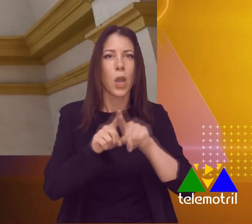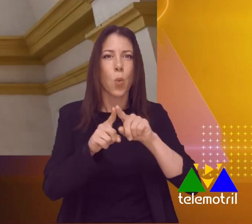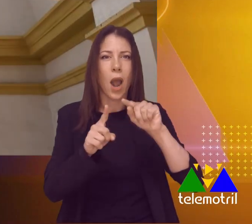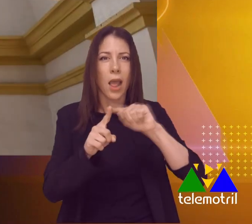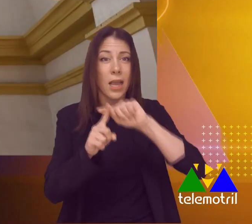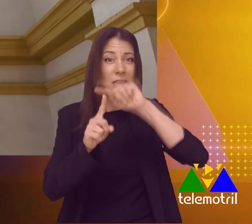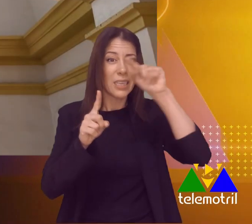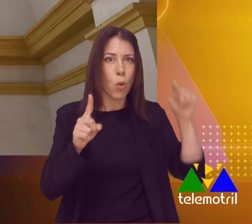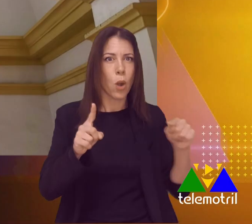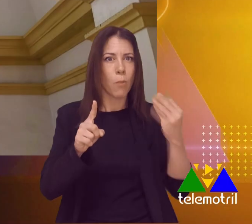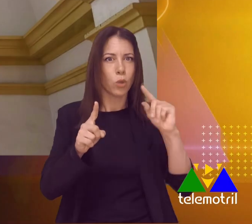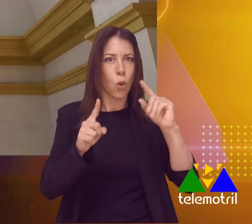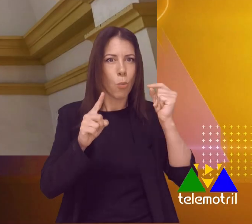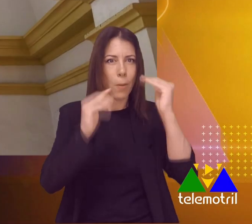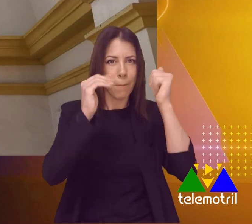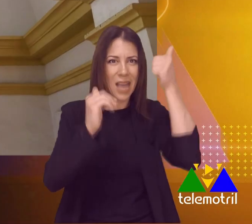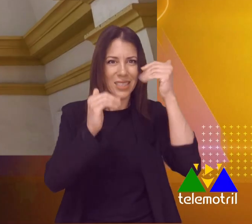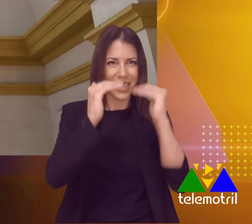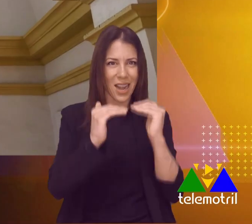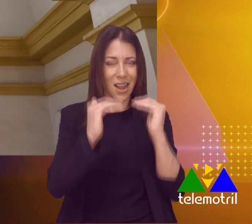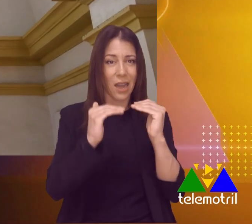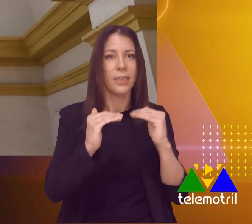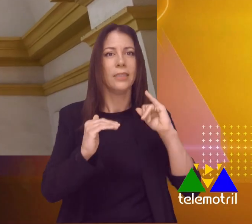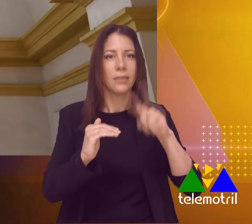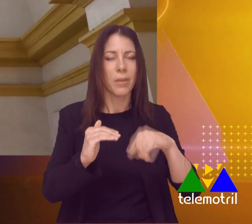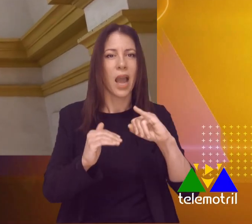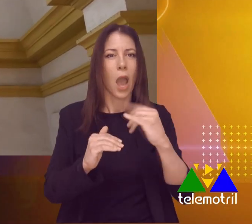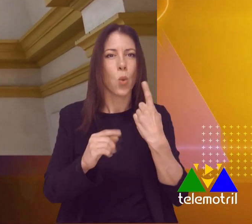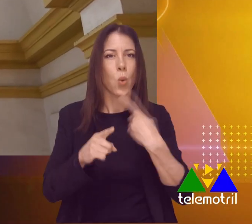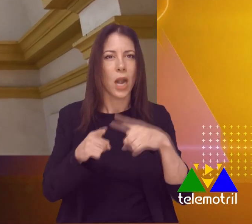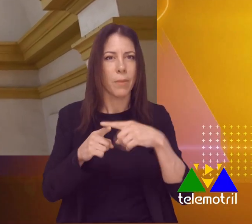poco más rebajada, y establece un elemento